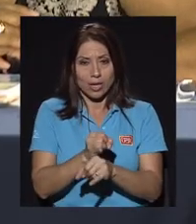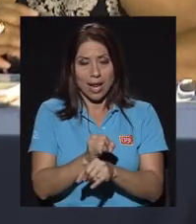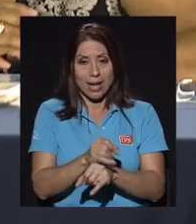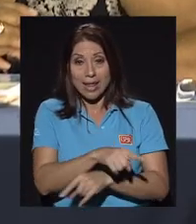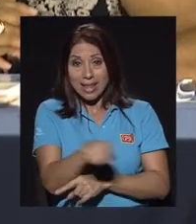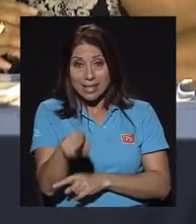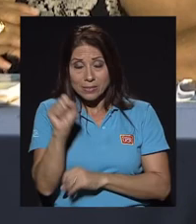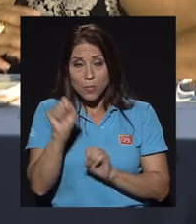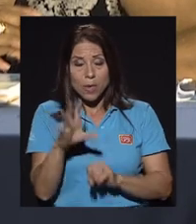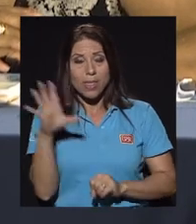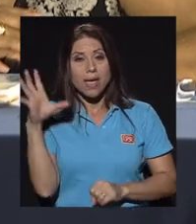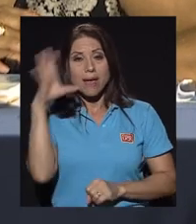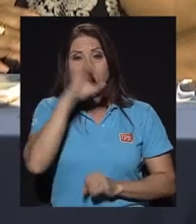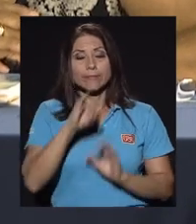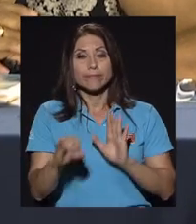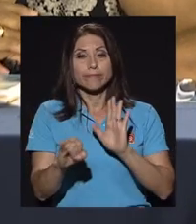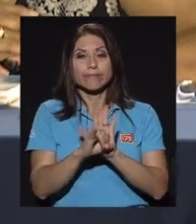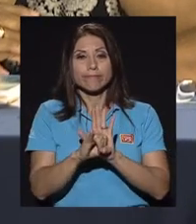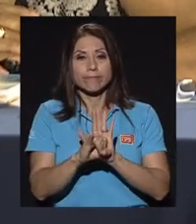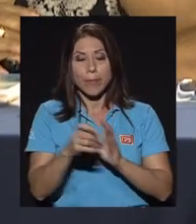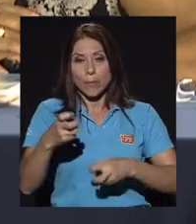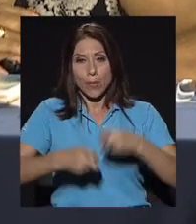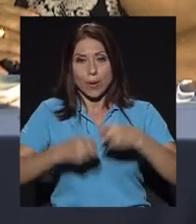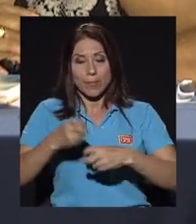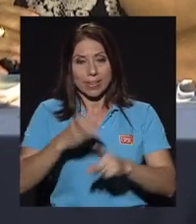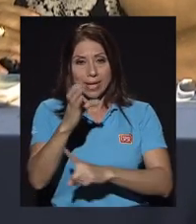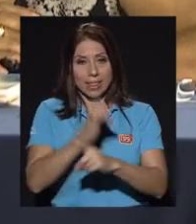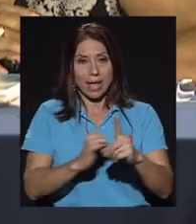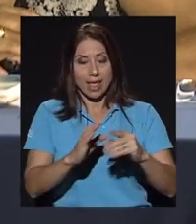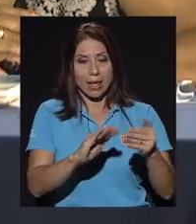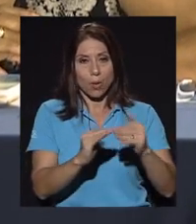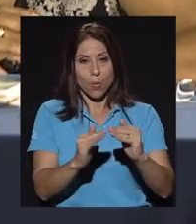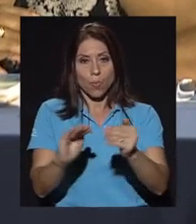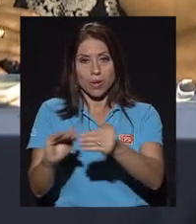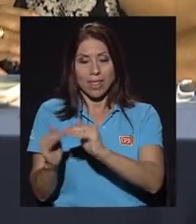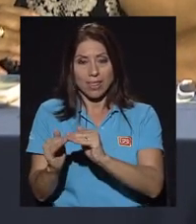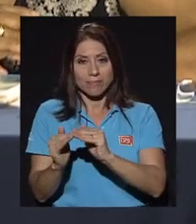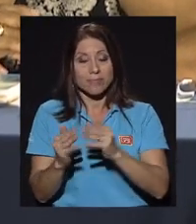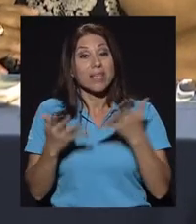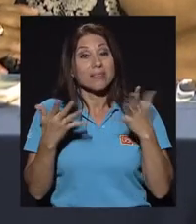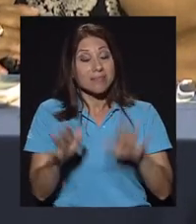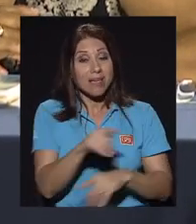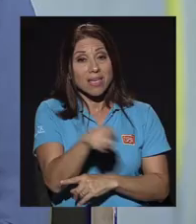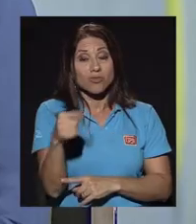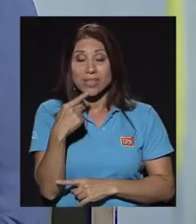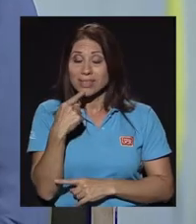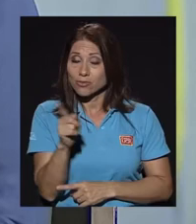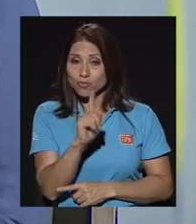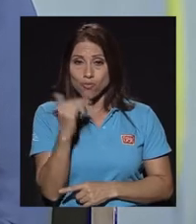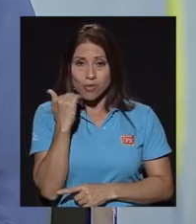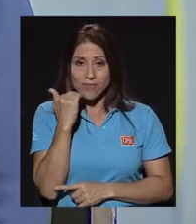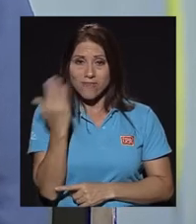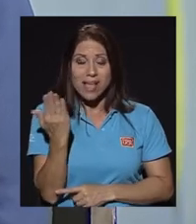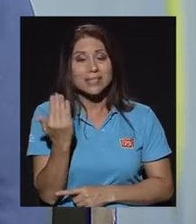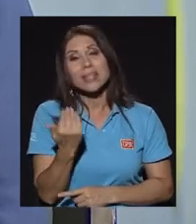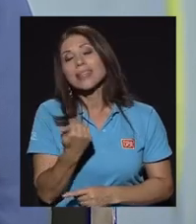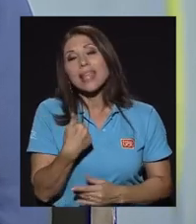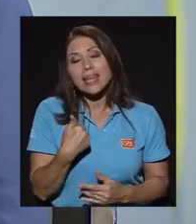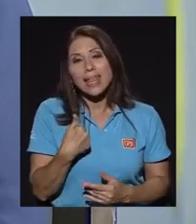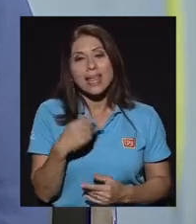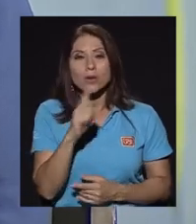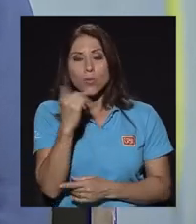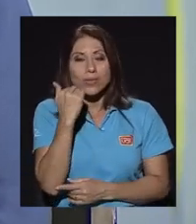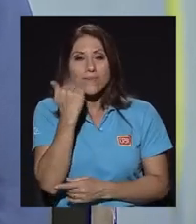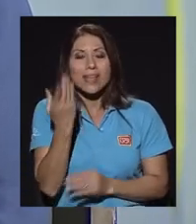identificar la problemática de cada comunidad. Nos han planteado que efectivamente no es fácil tener o